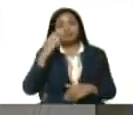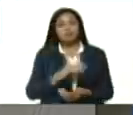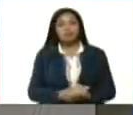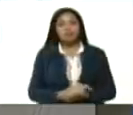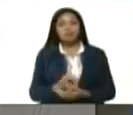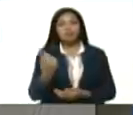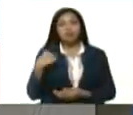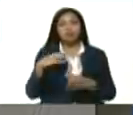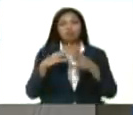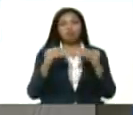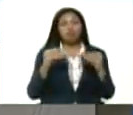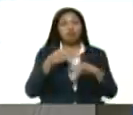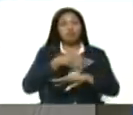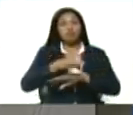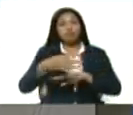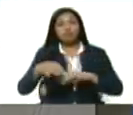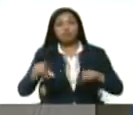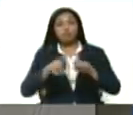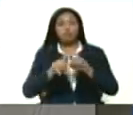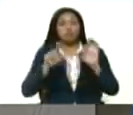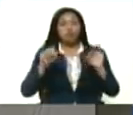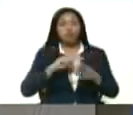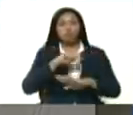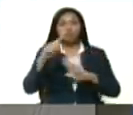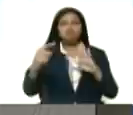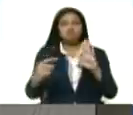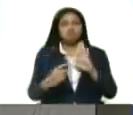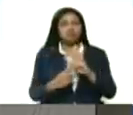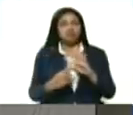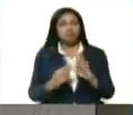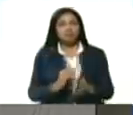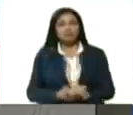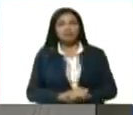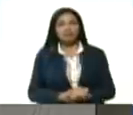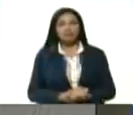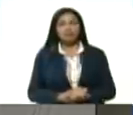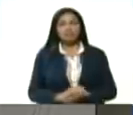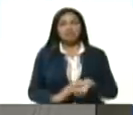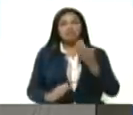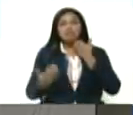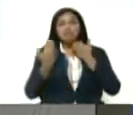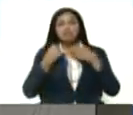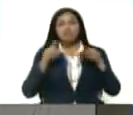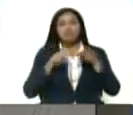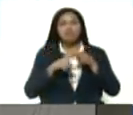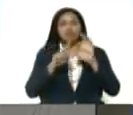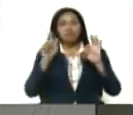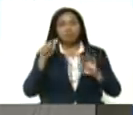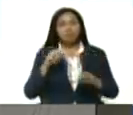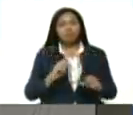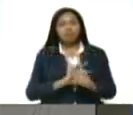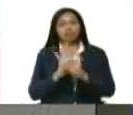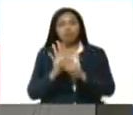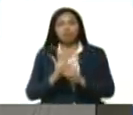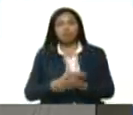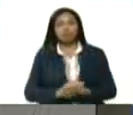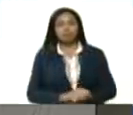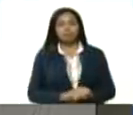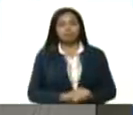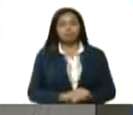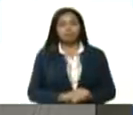a todo el municipio Gómez completamente minado, infectado por el COVID-19. No